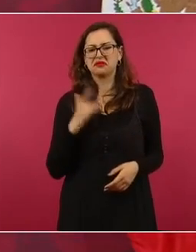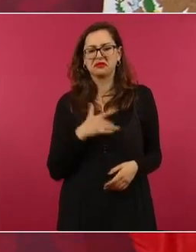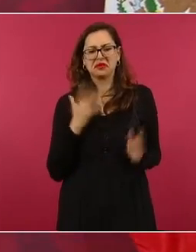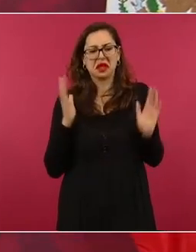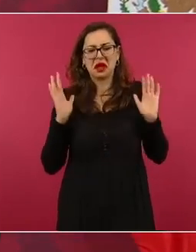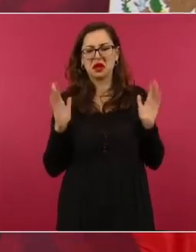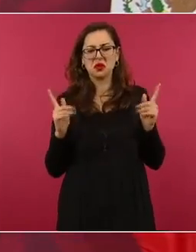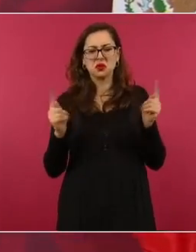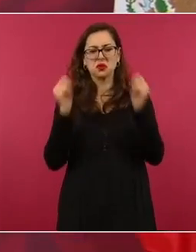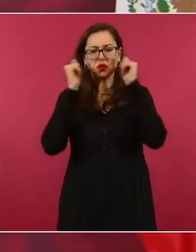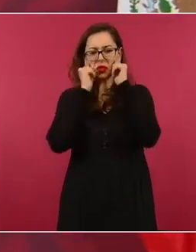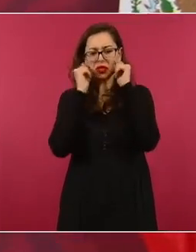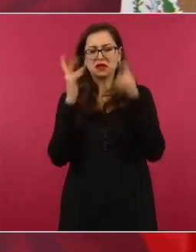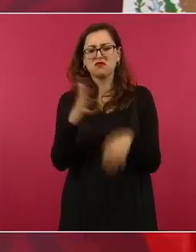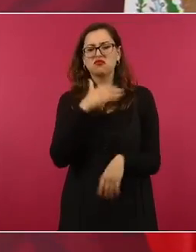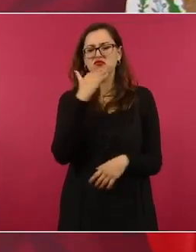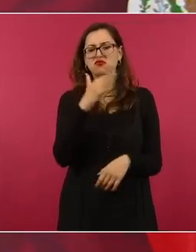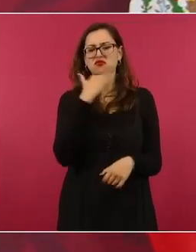normal.